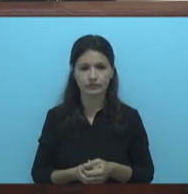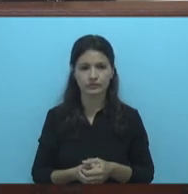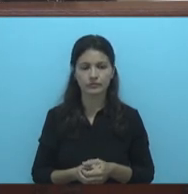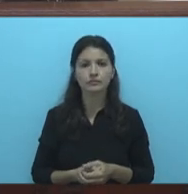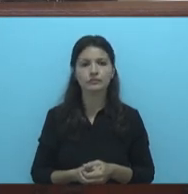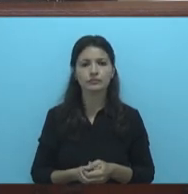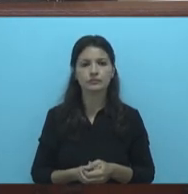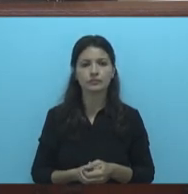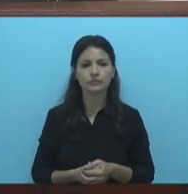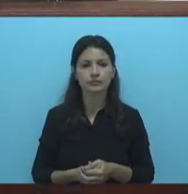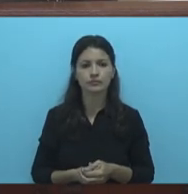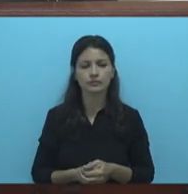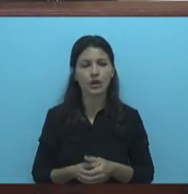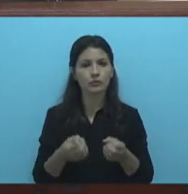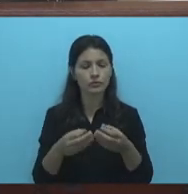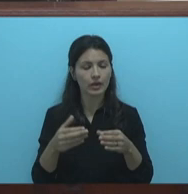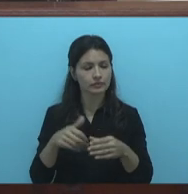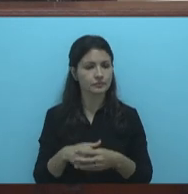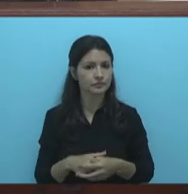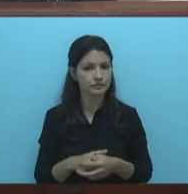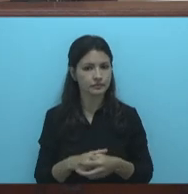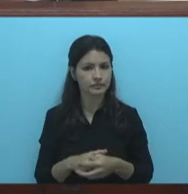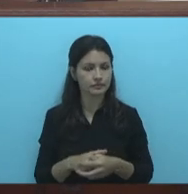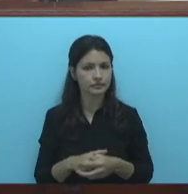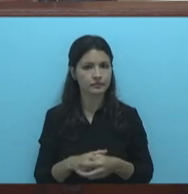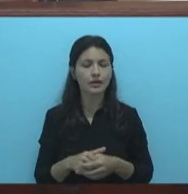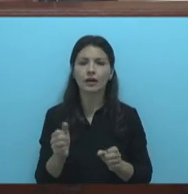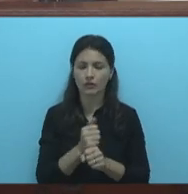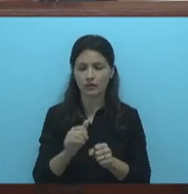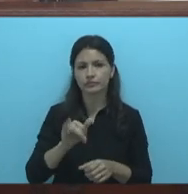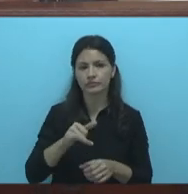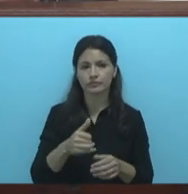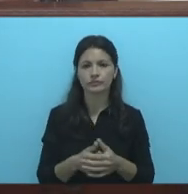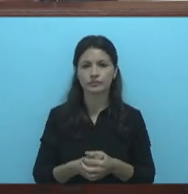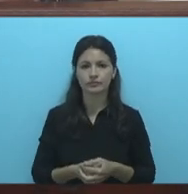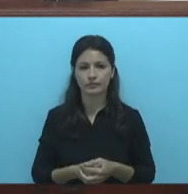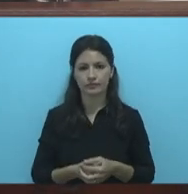la moción planteada por el diputado Pablo Oliver. Resulta aprobado.